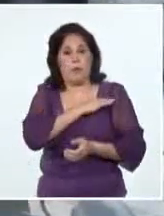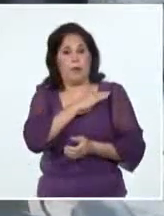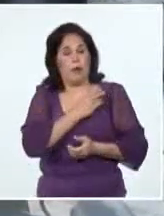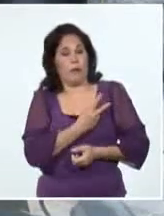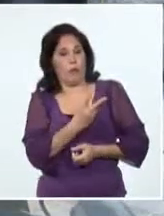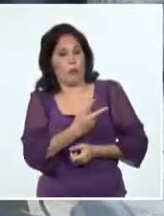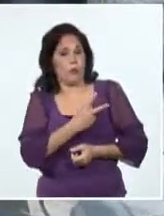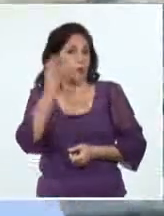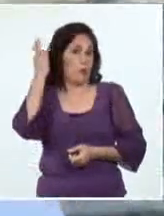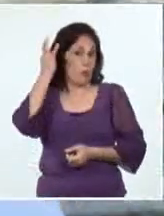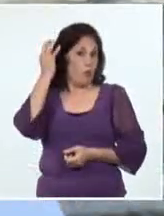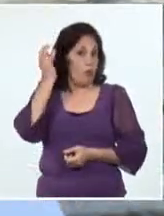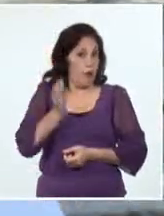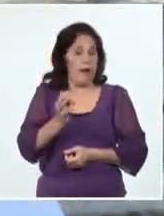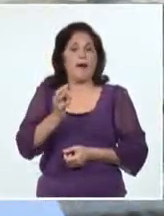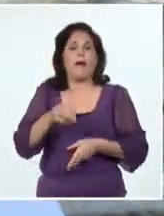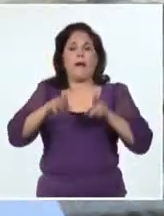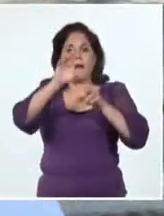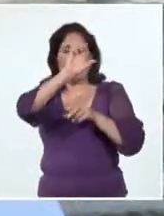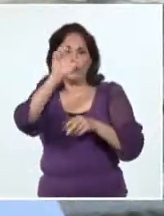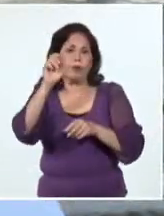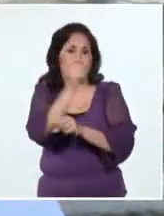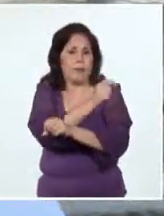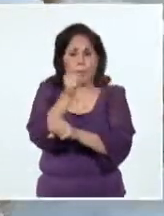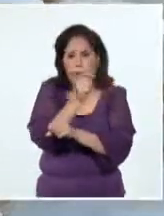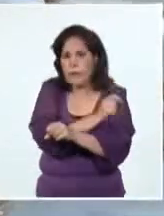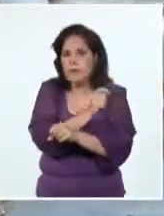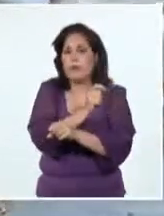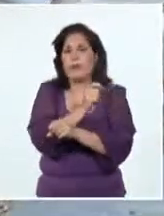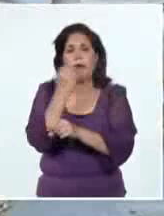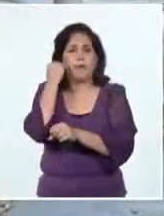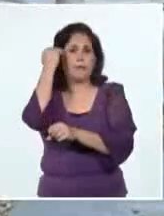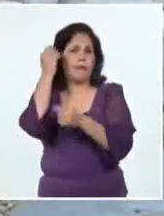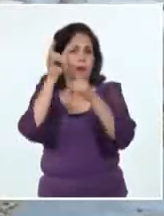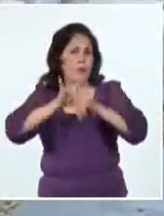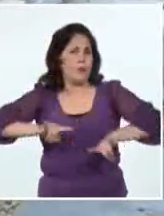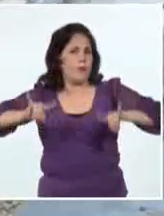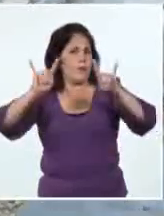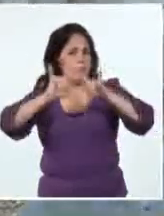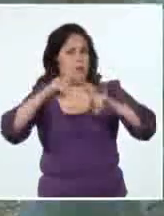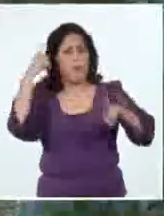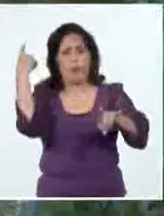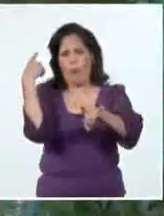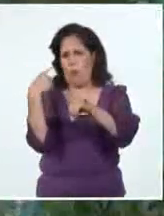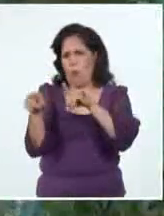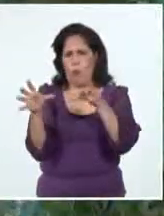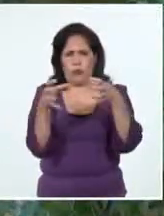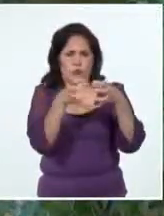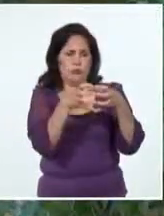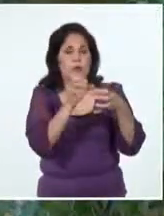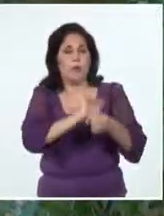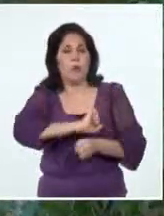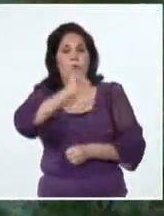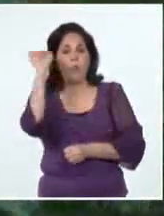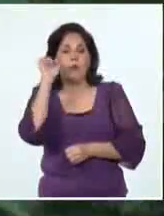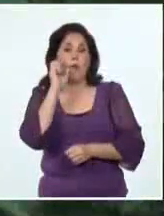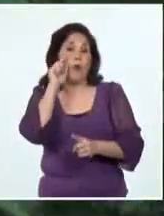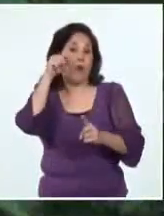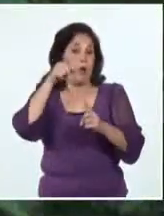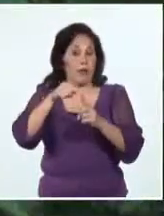voluntario femenino, las instituciones docentes de nivel superior, las tropas regulares y las gloriosas